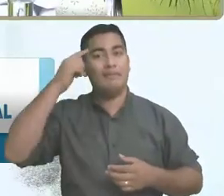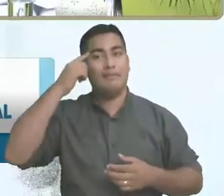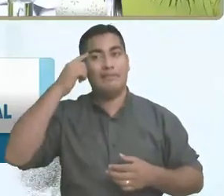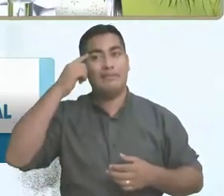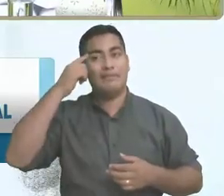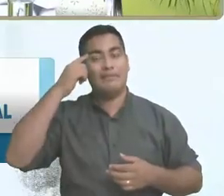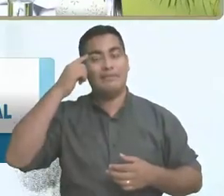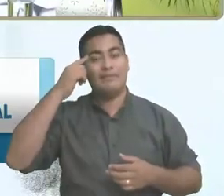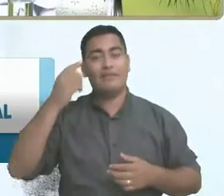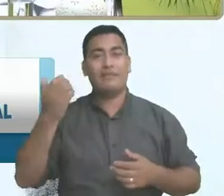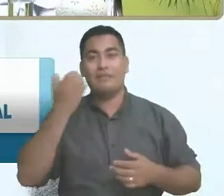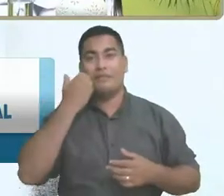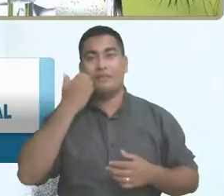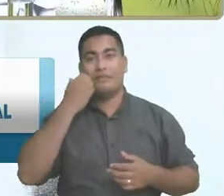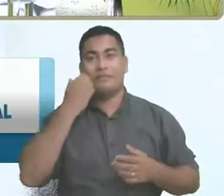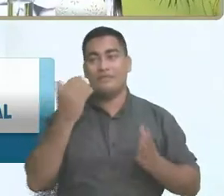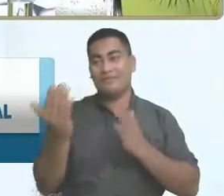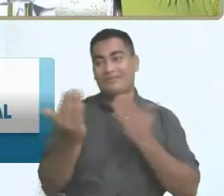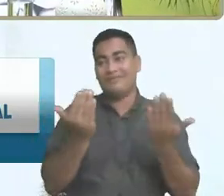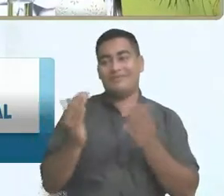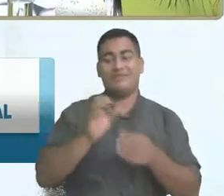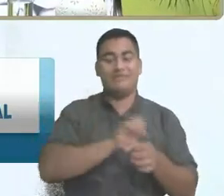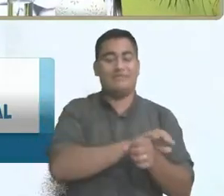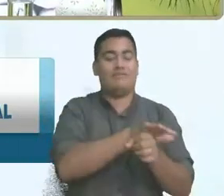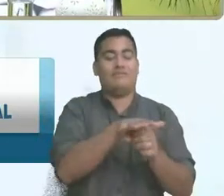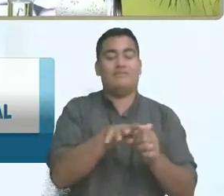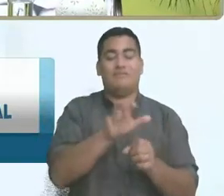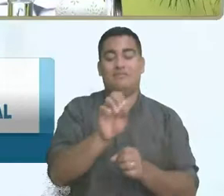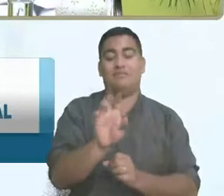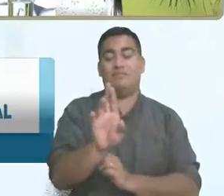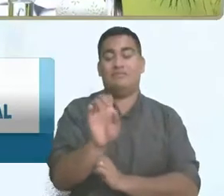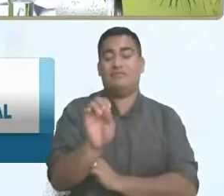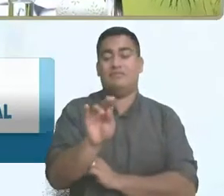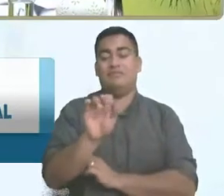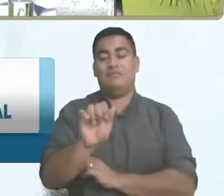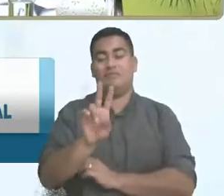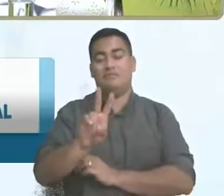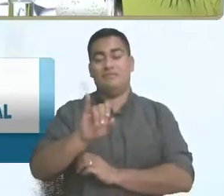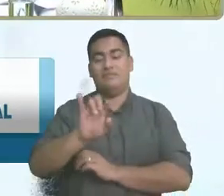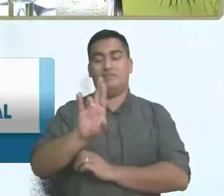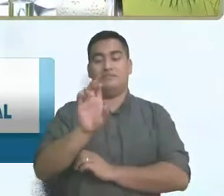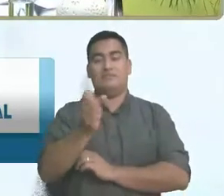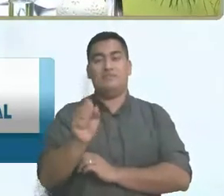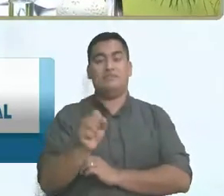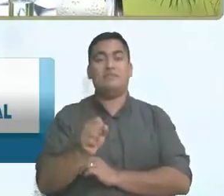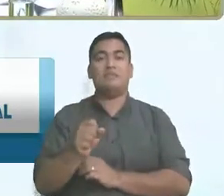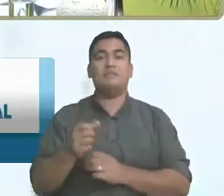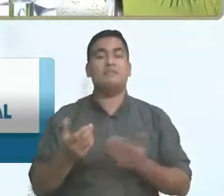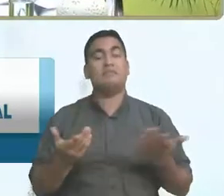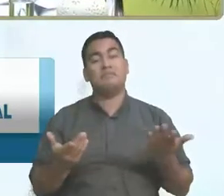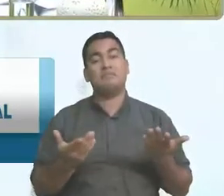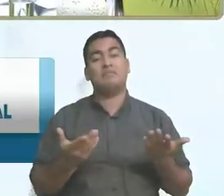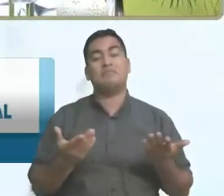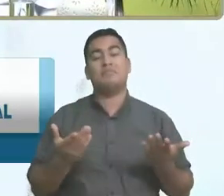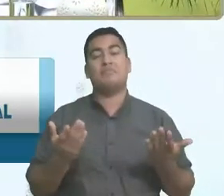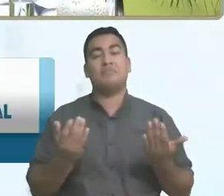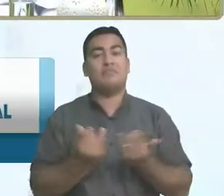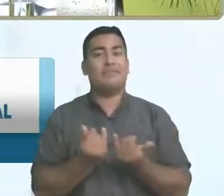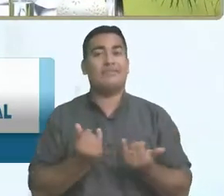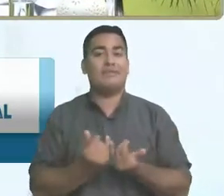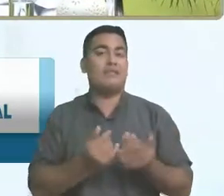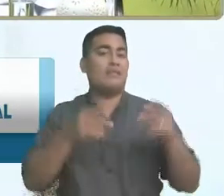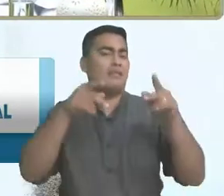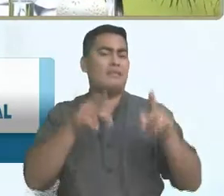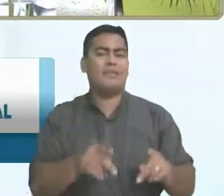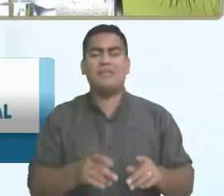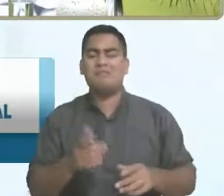otra enfermedad. Ya hasta lo relacionan con el coronavirus. Exactamente. Todo lo que se dice en los medios de comunicación. Así es. Entonces no hay que caer en